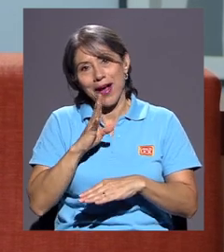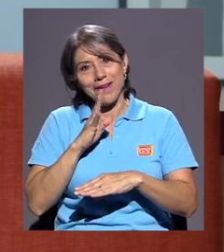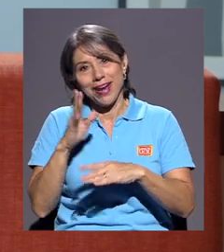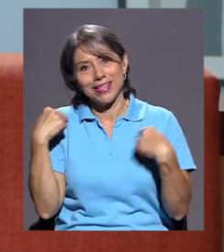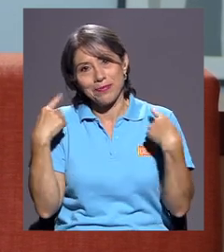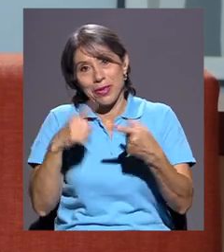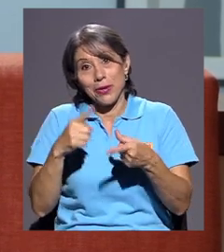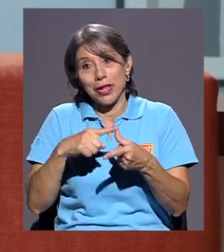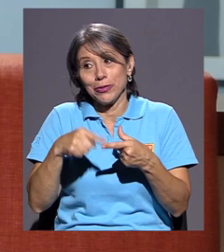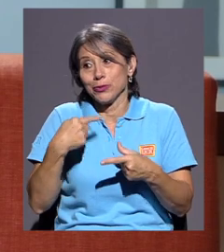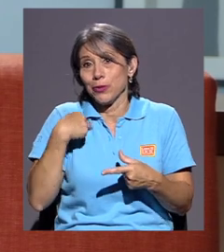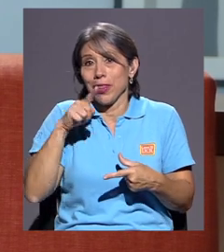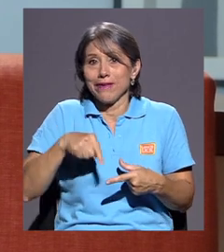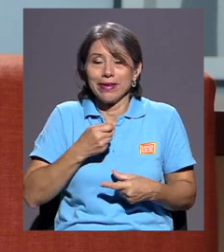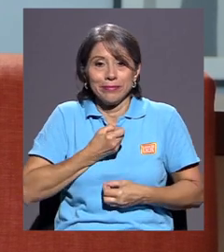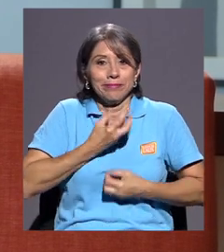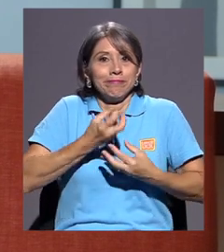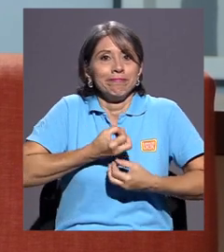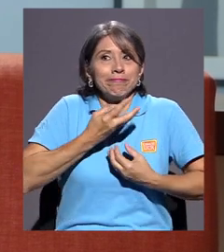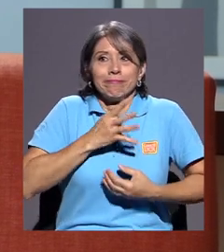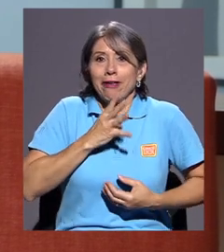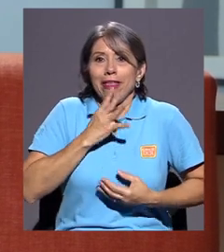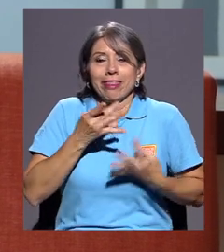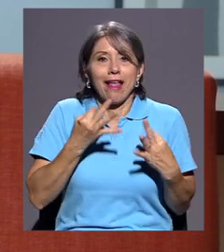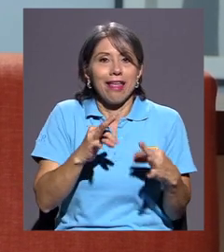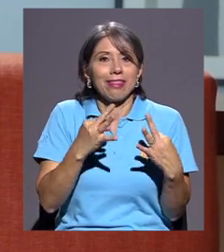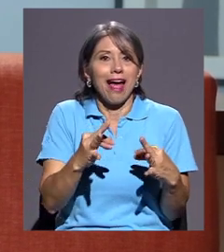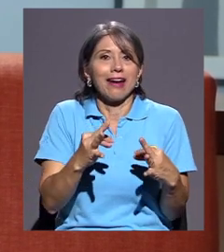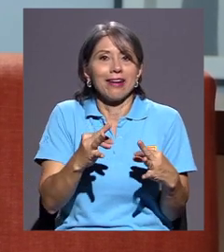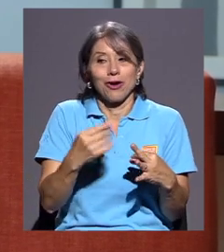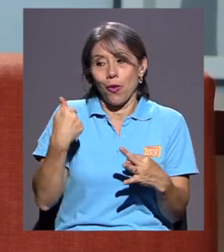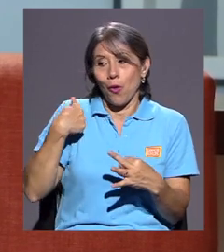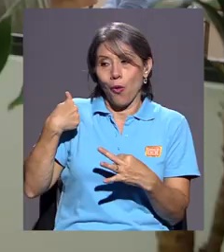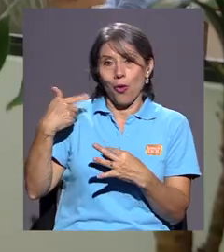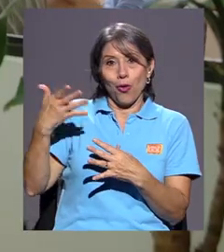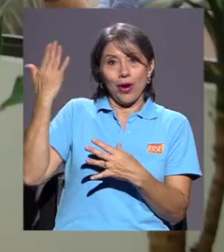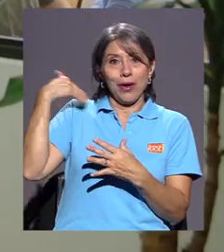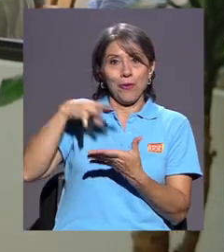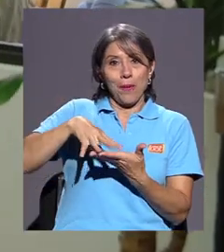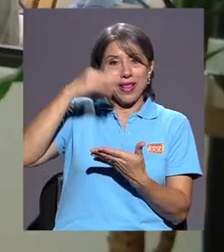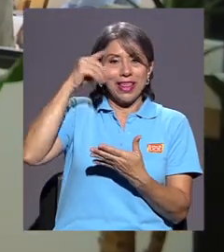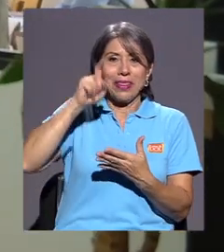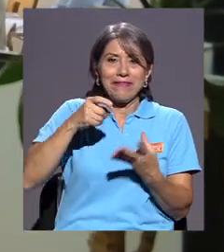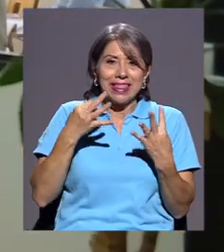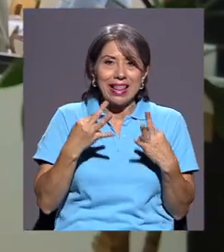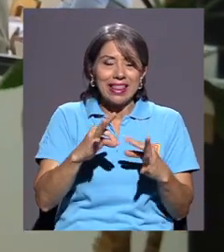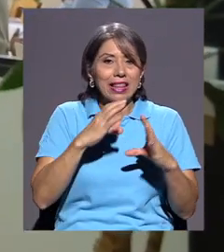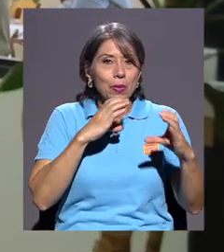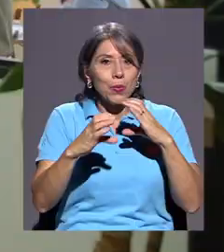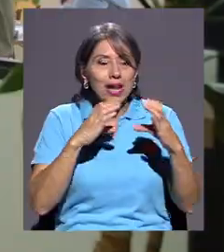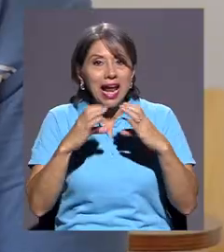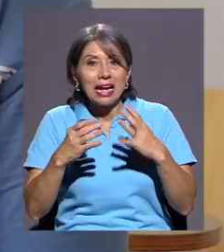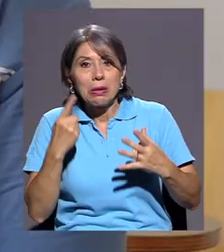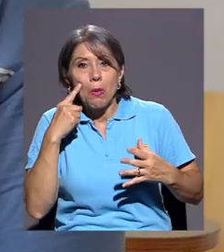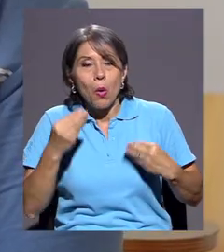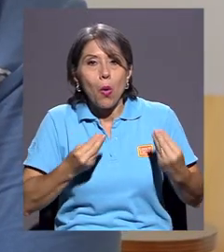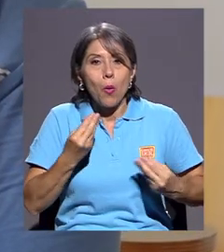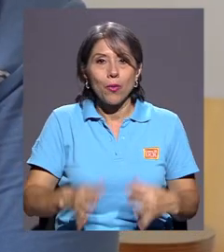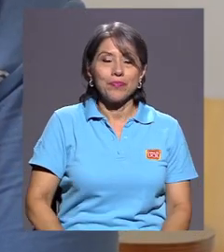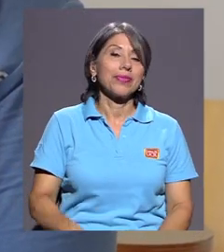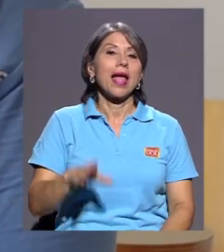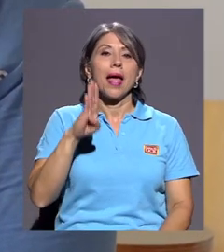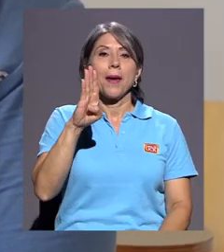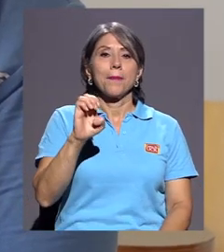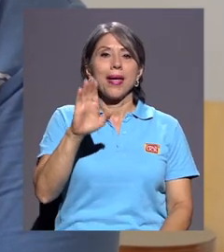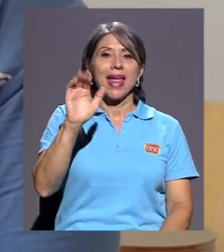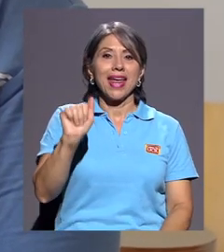supuesto. Entonces hay que tirarse el agua, hay que llegar a tratar de, con lo que uno ha aprendido, pues a comunicarse y jugársela.